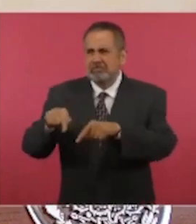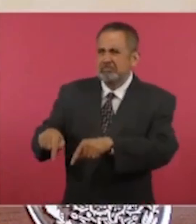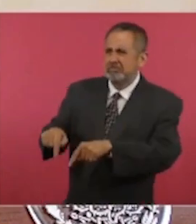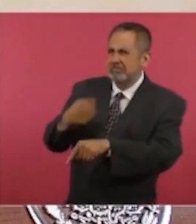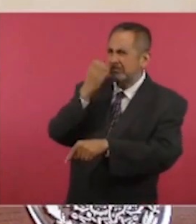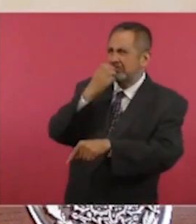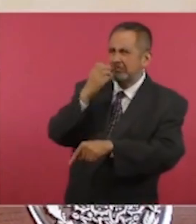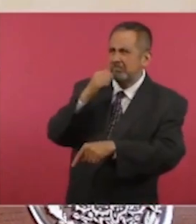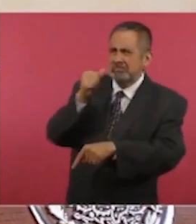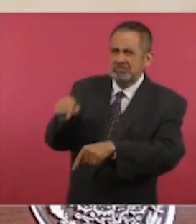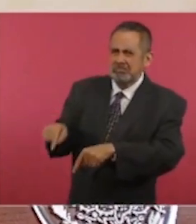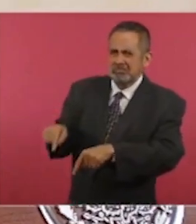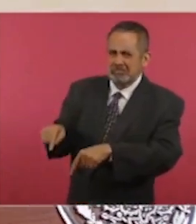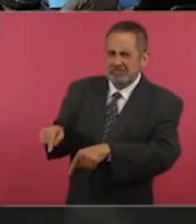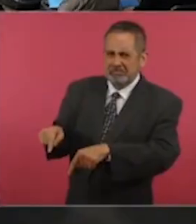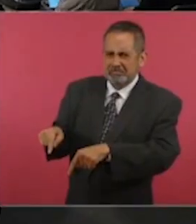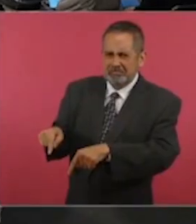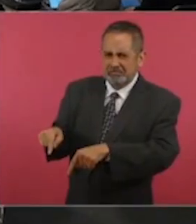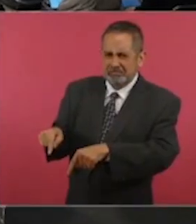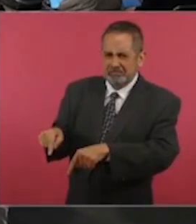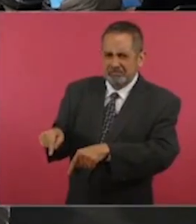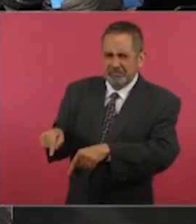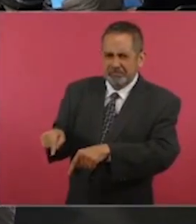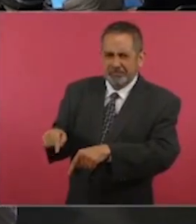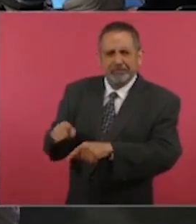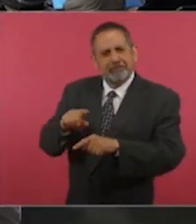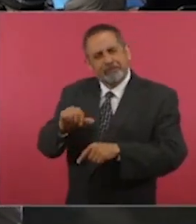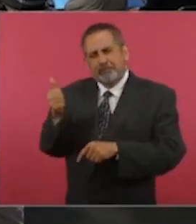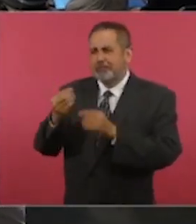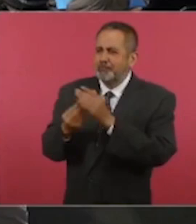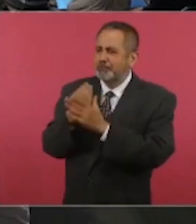ser, va a ser otra escuelita aquí.